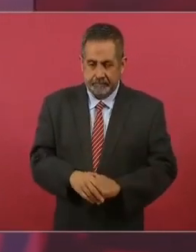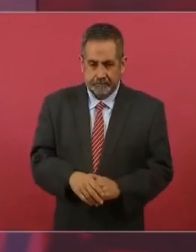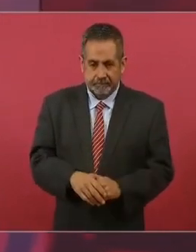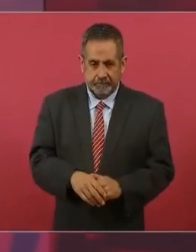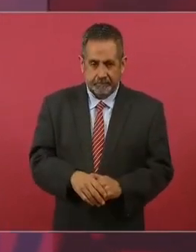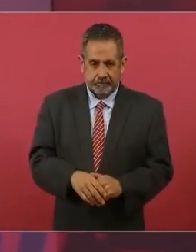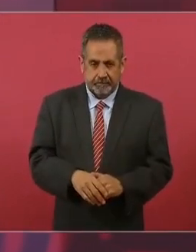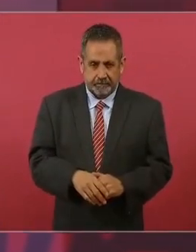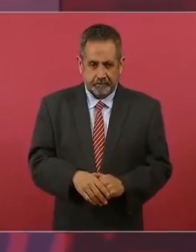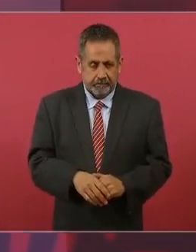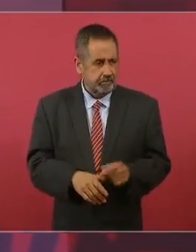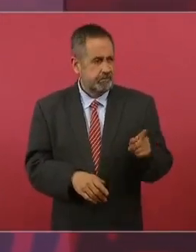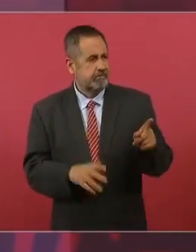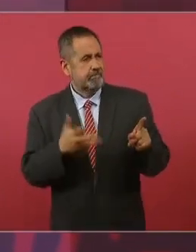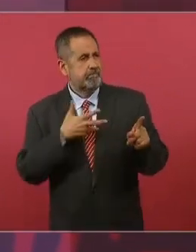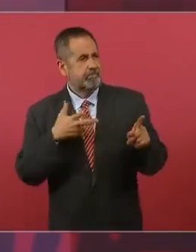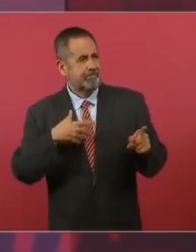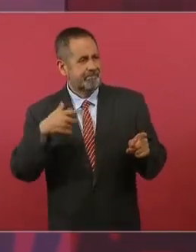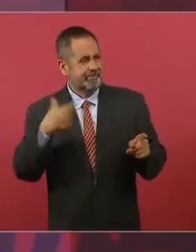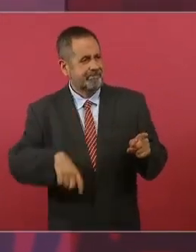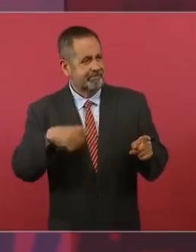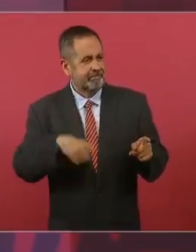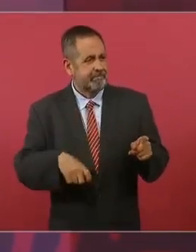porque ese ya tiene,